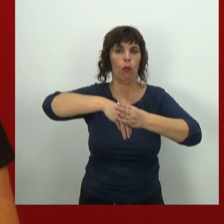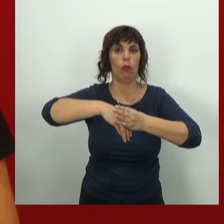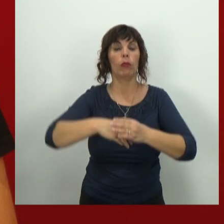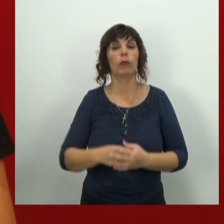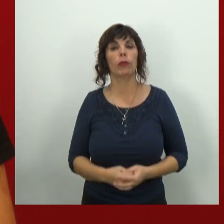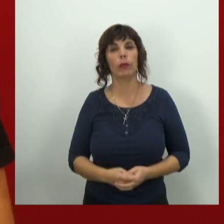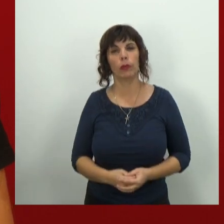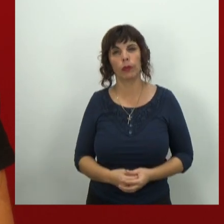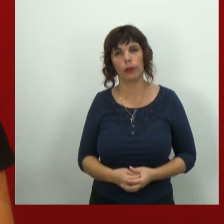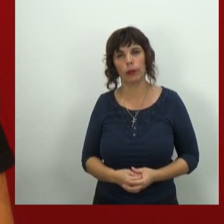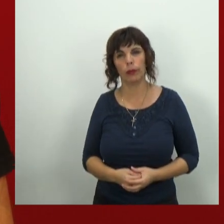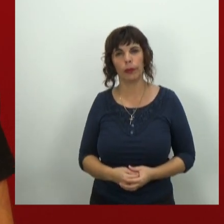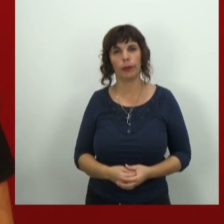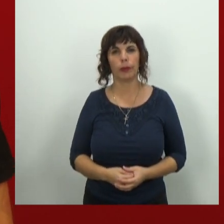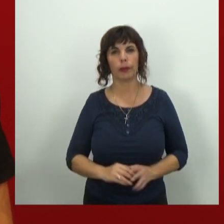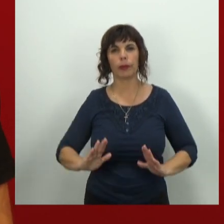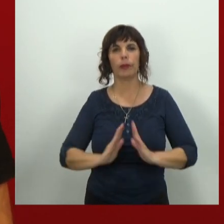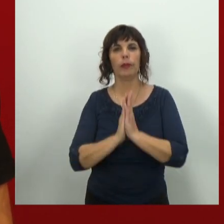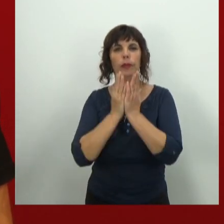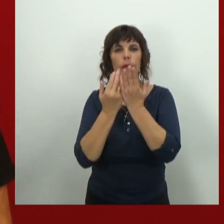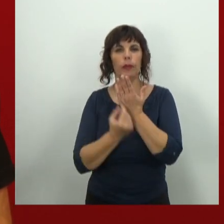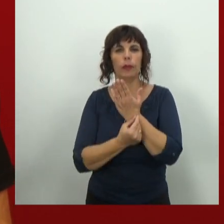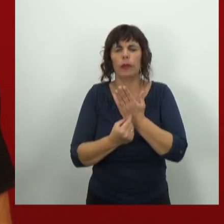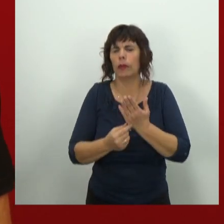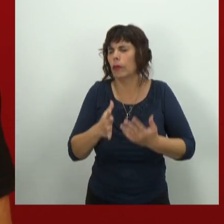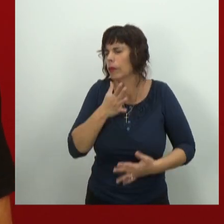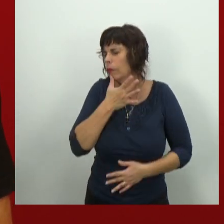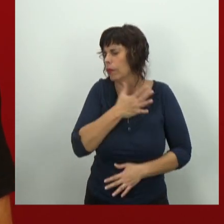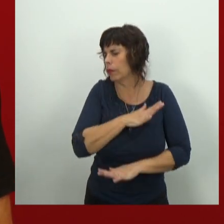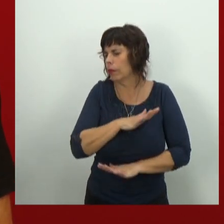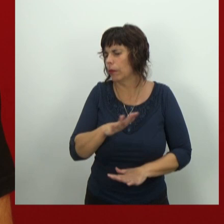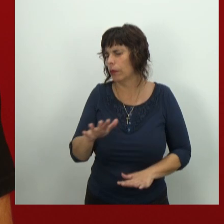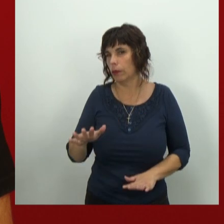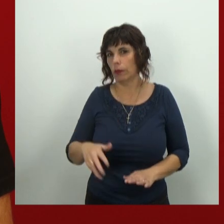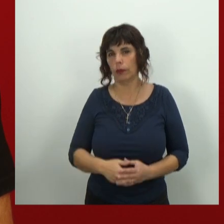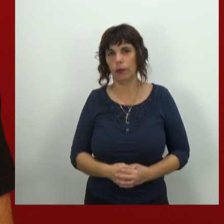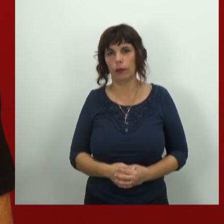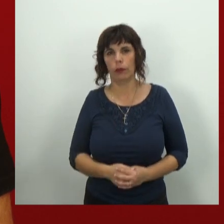Queridos, la Biblia es impresionante.